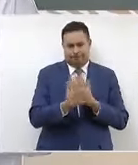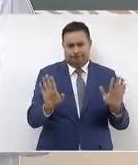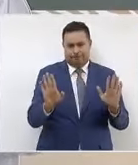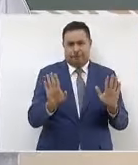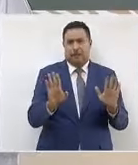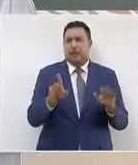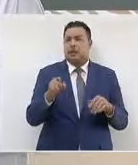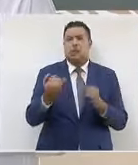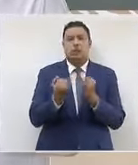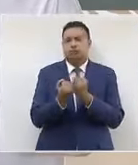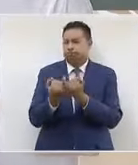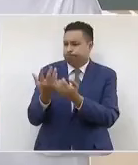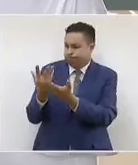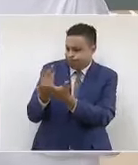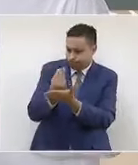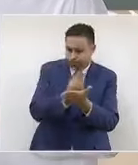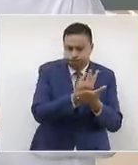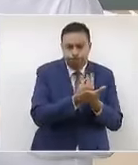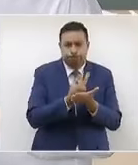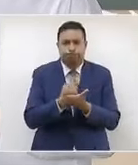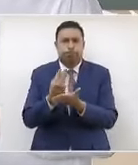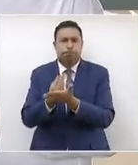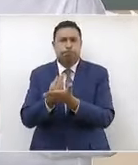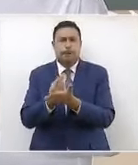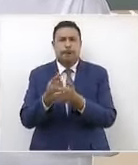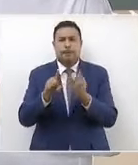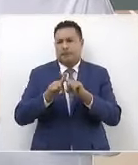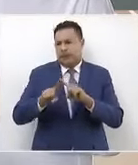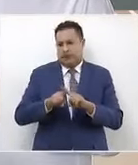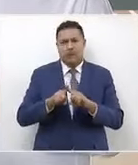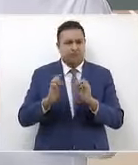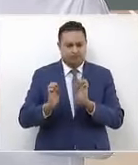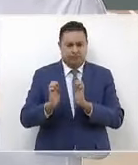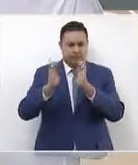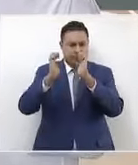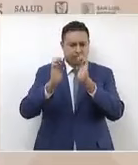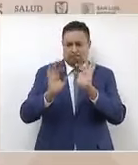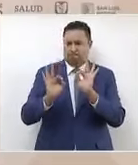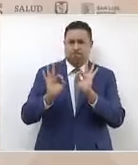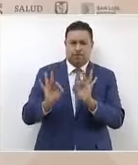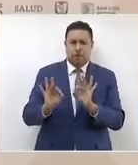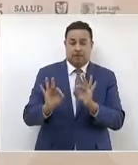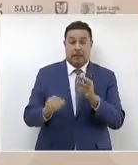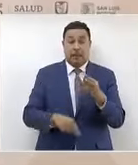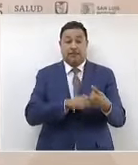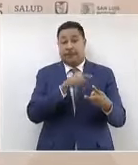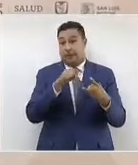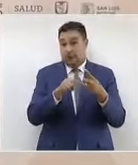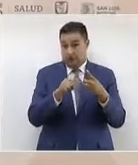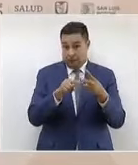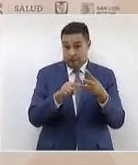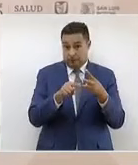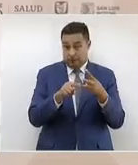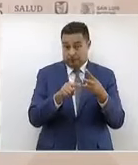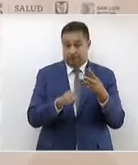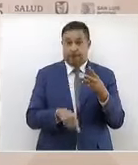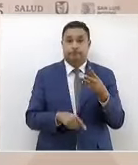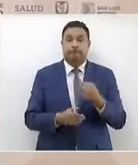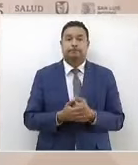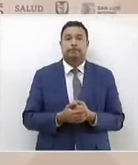el arreglo de la infraestructura de salud. Lo tercero,